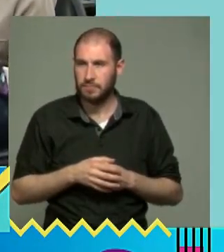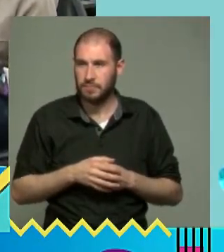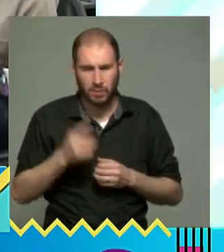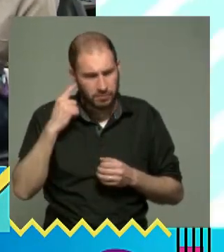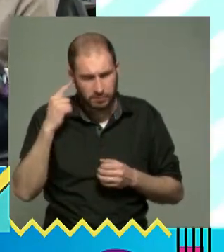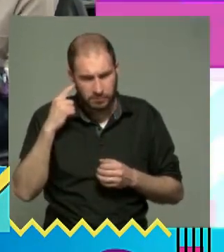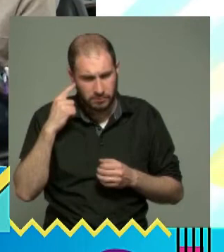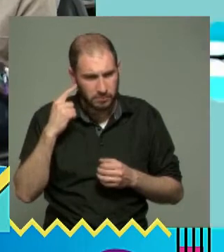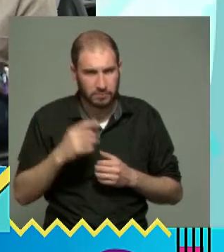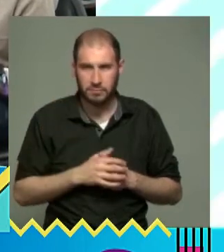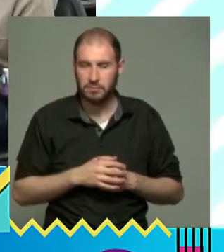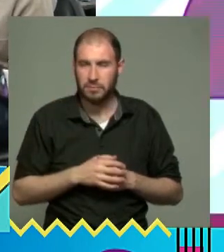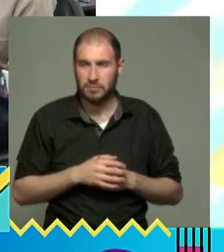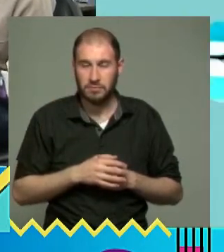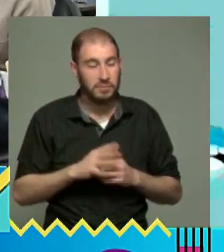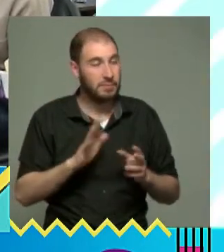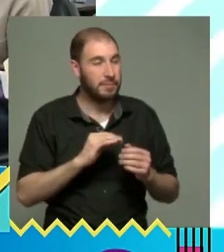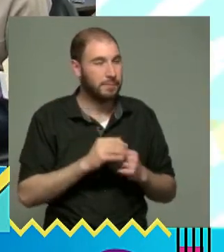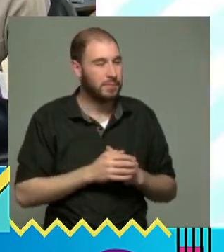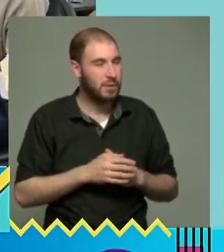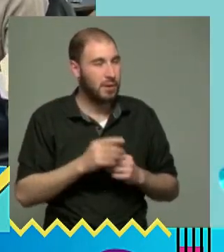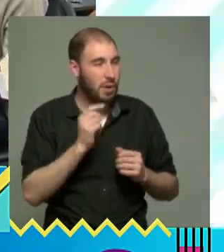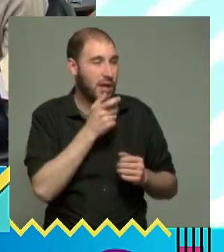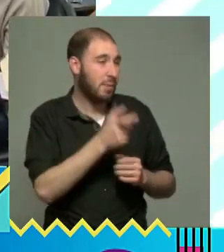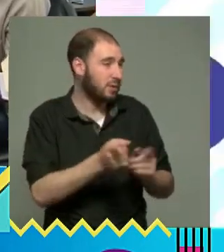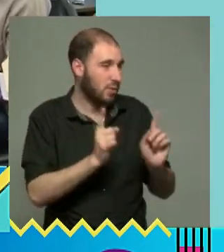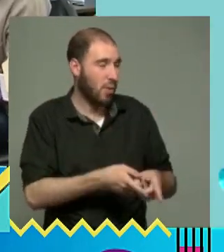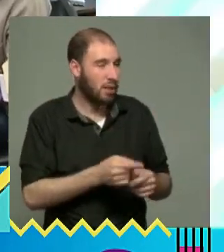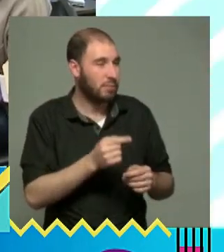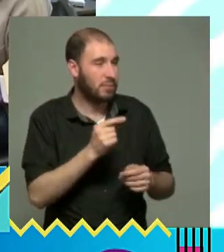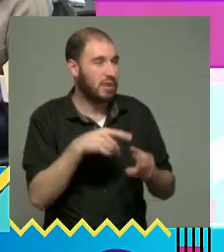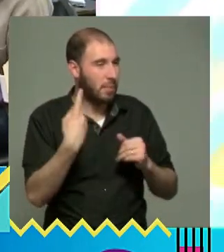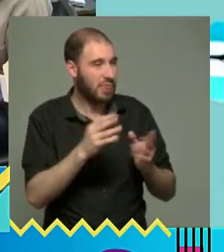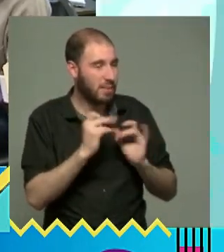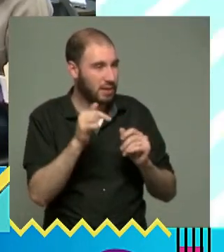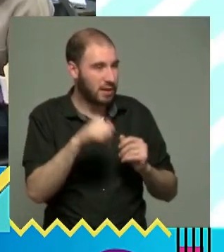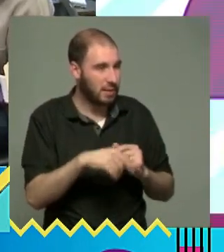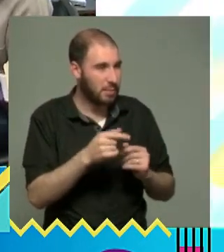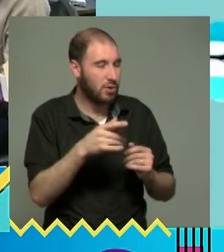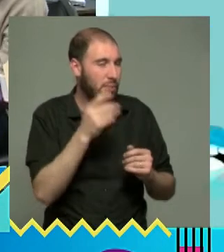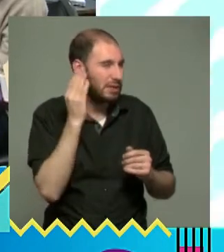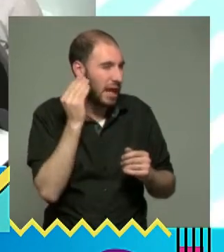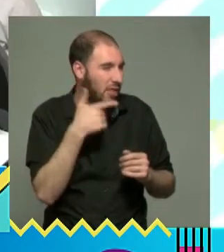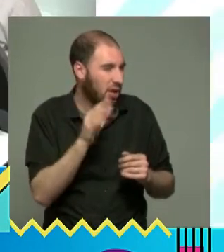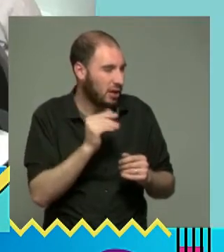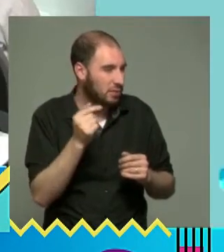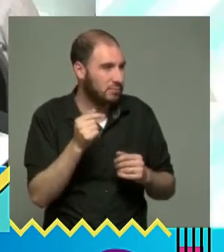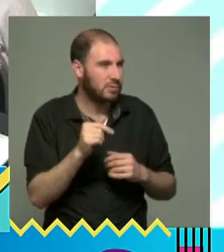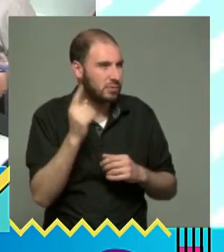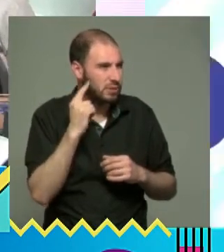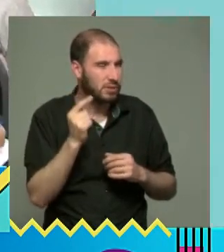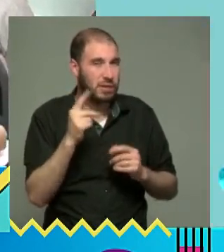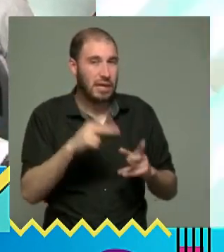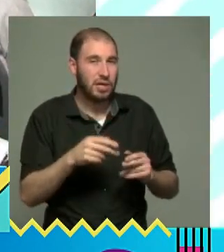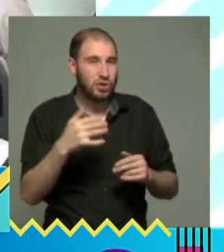¿Hola? Hola. Sí. Bien, bueno, igual podés contestarle, de último lo debatimos entre nosotros, si no nos alcanza a escuchar la senadora. Bueno, ya está,